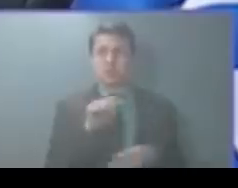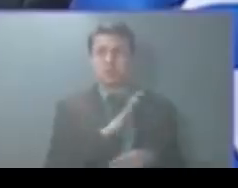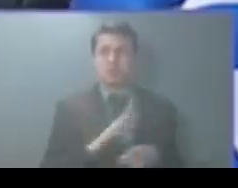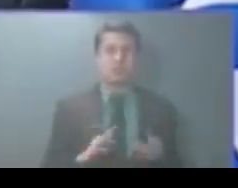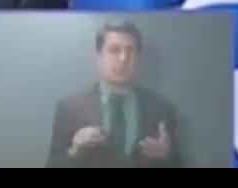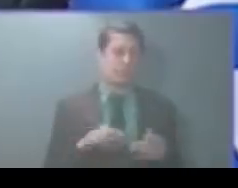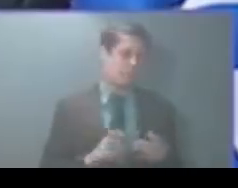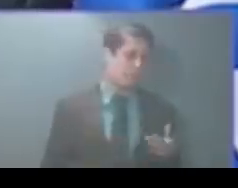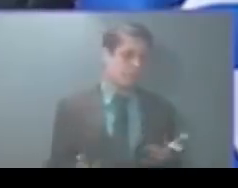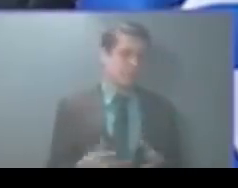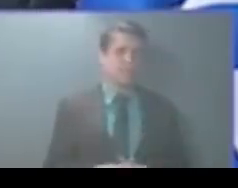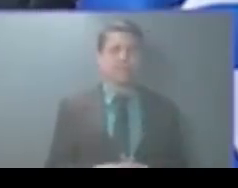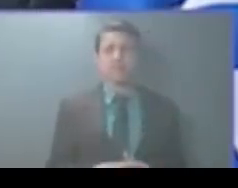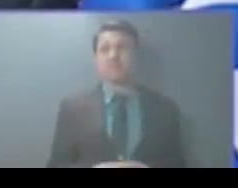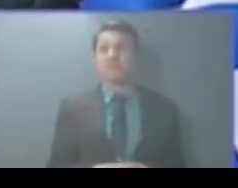República.